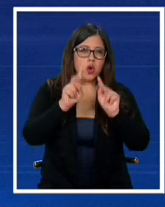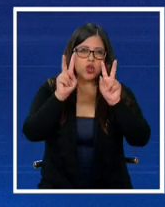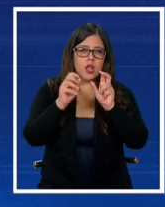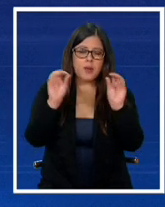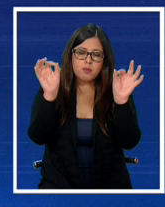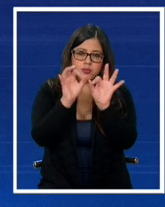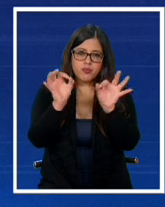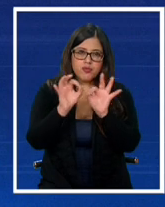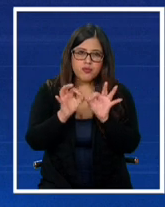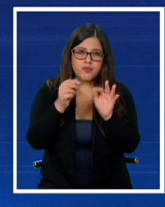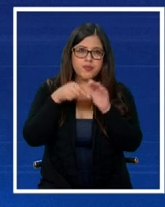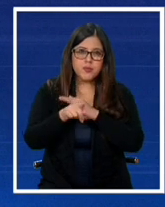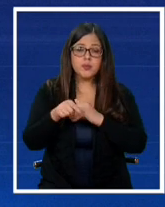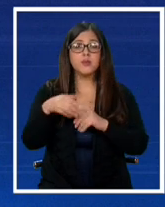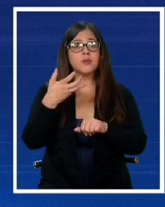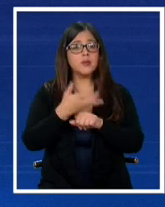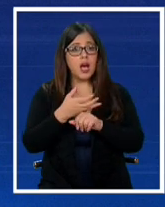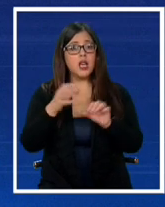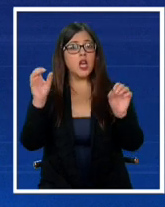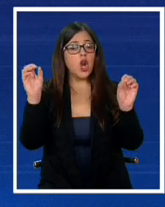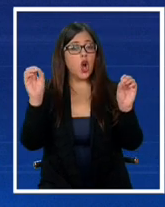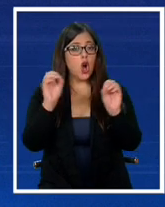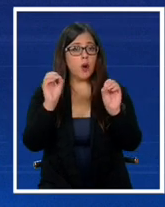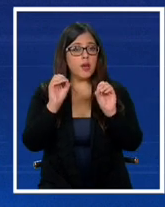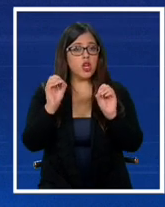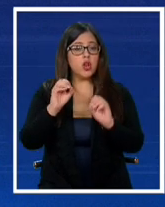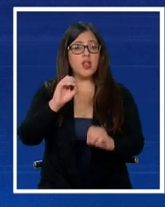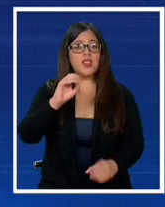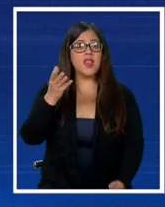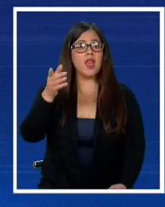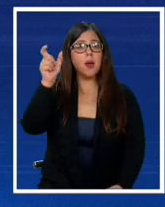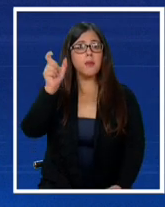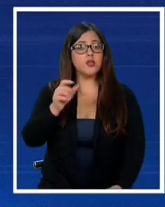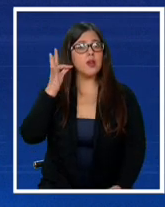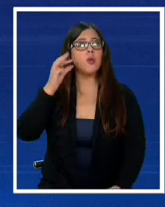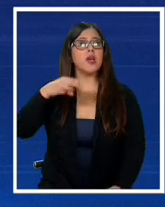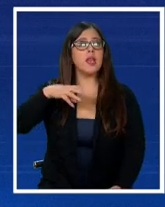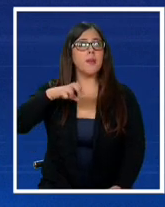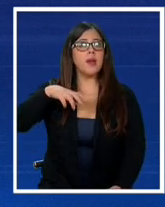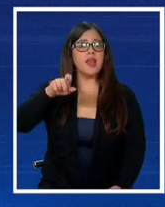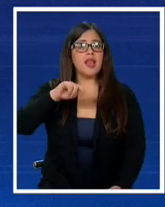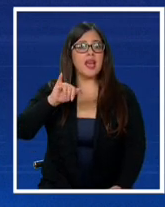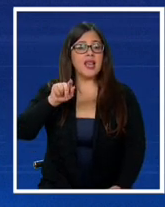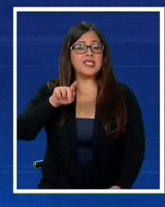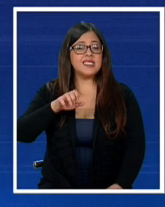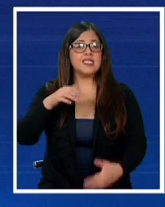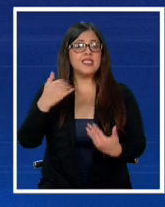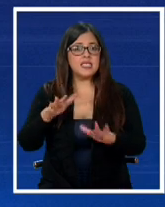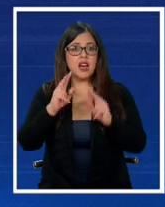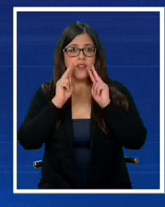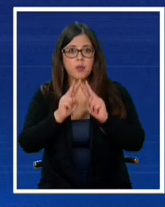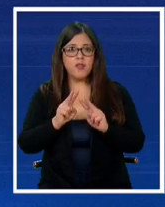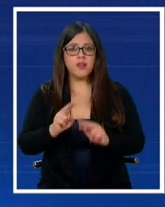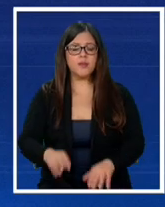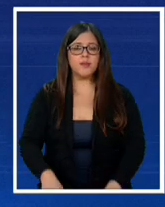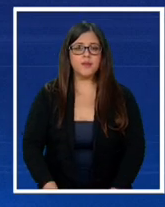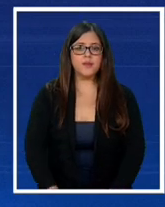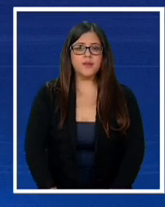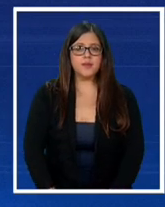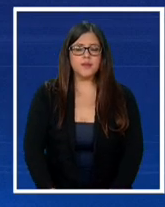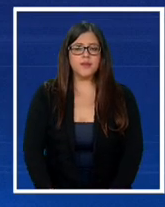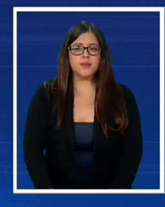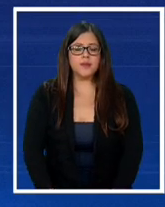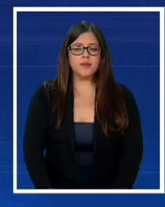explicar tenemos declaraciones de janis menezes y hablo como convencional constituyente de movimientos sociales vamos a escucharla